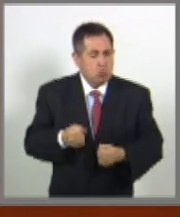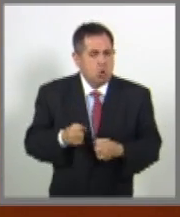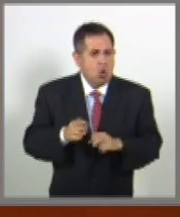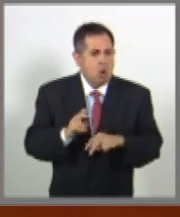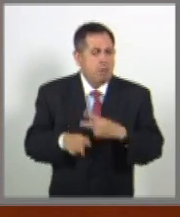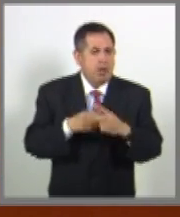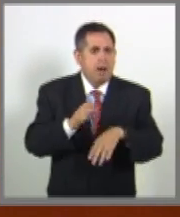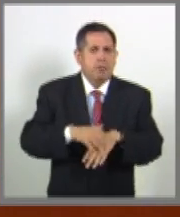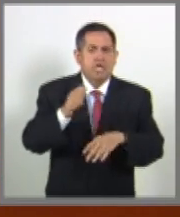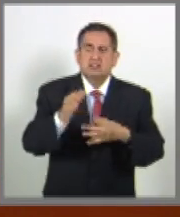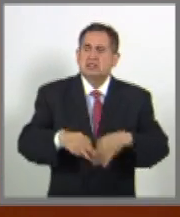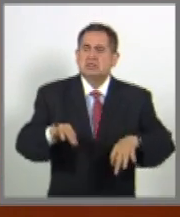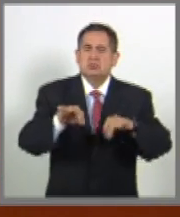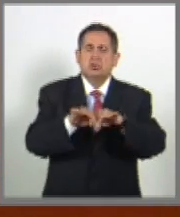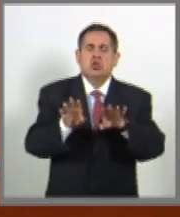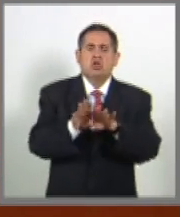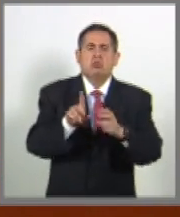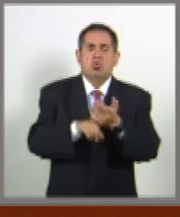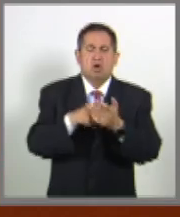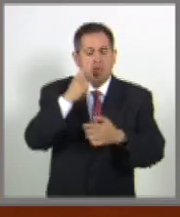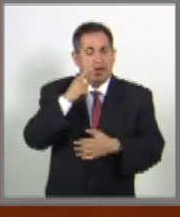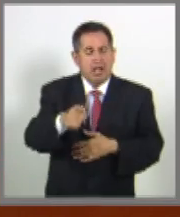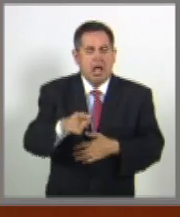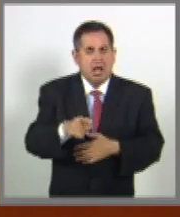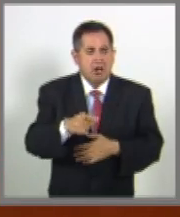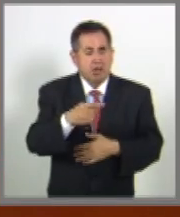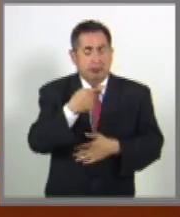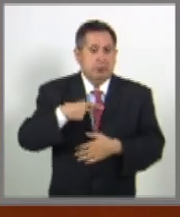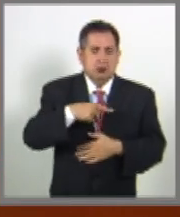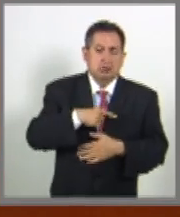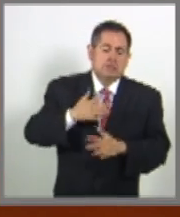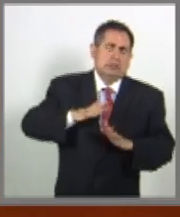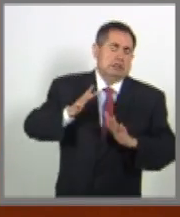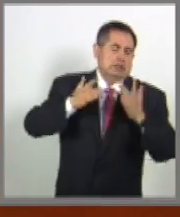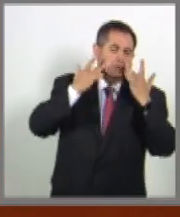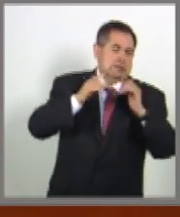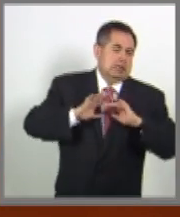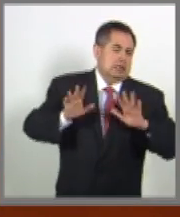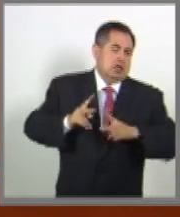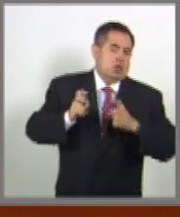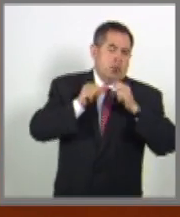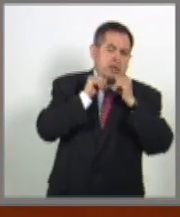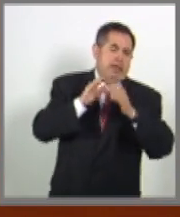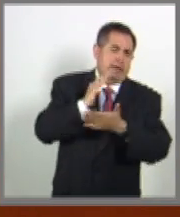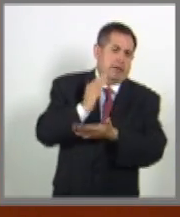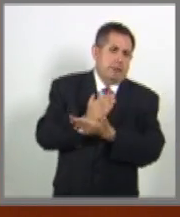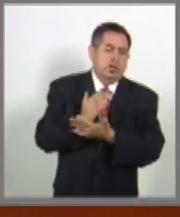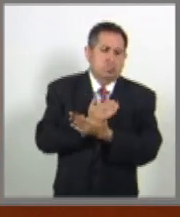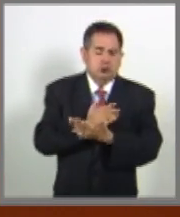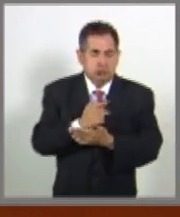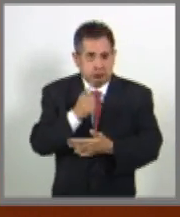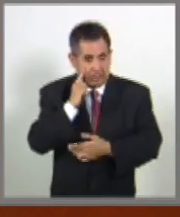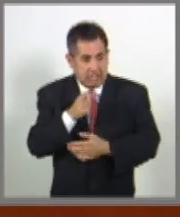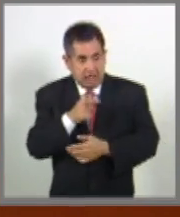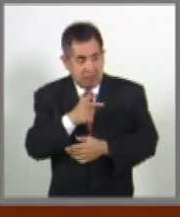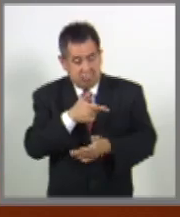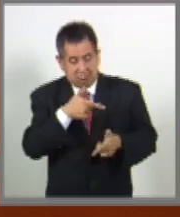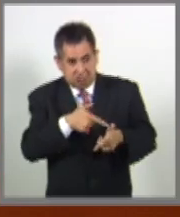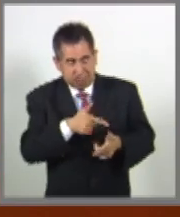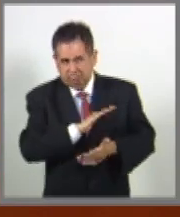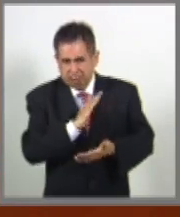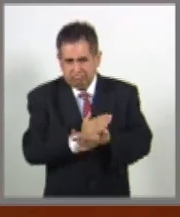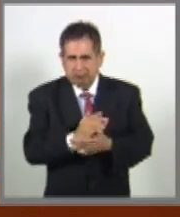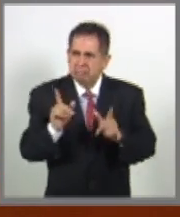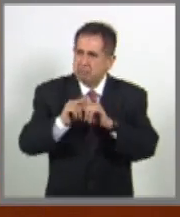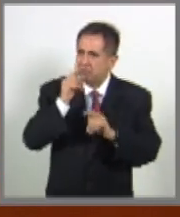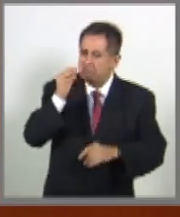será un mecanismo que desincentive a las bandas de criminales para seguir realizando esta actividad ilícita.